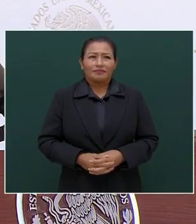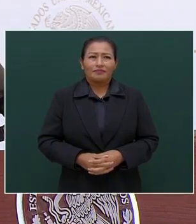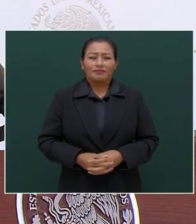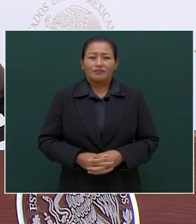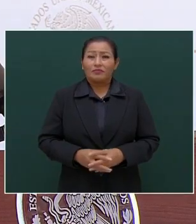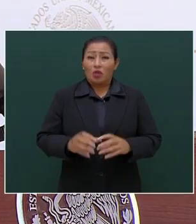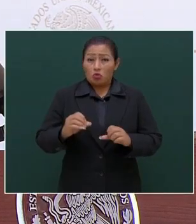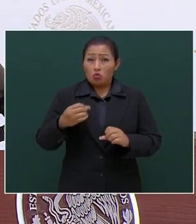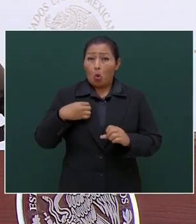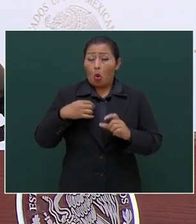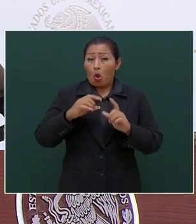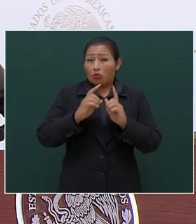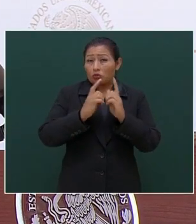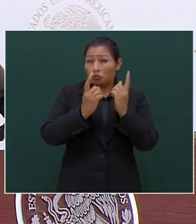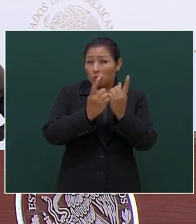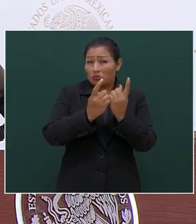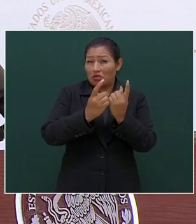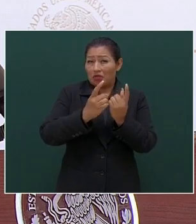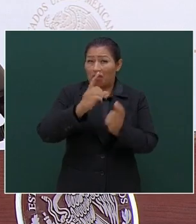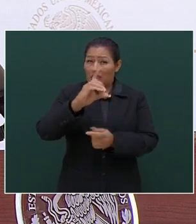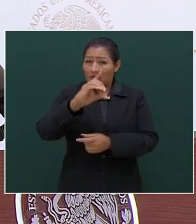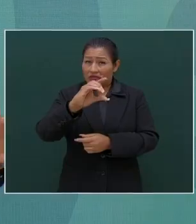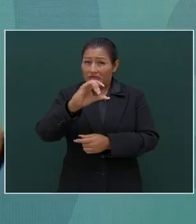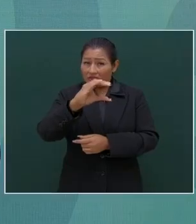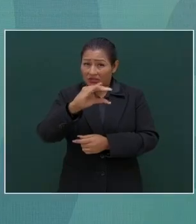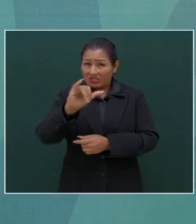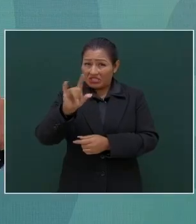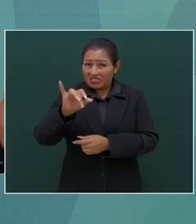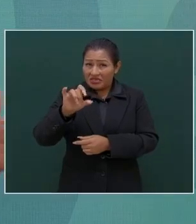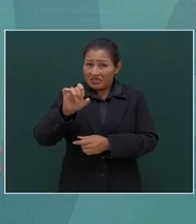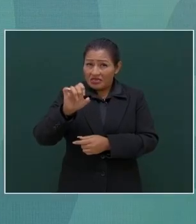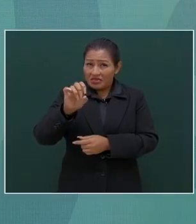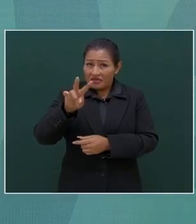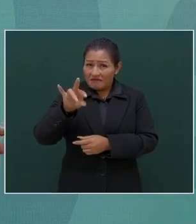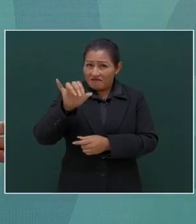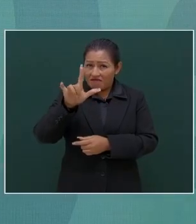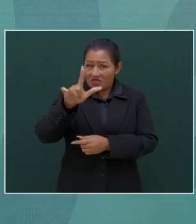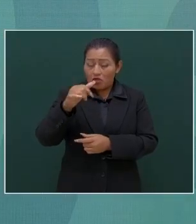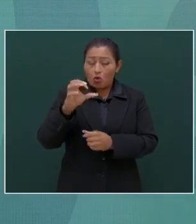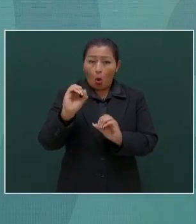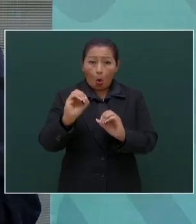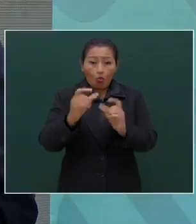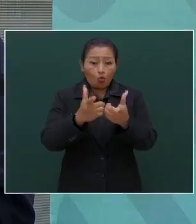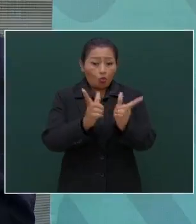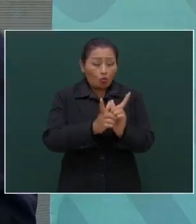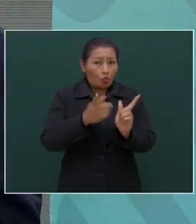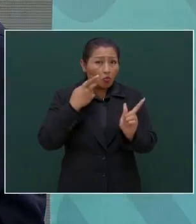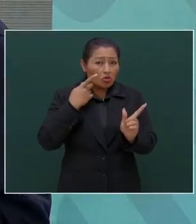pertenecer a la sociedad civil, de no tener preferencias por ningún partido.